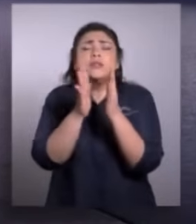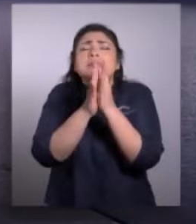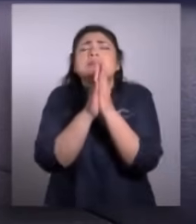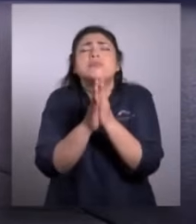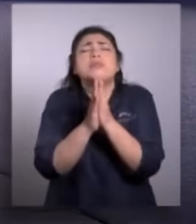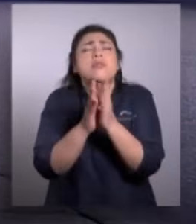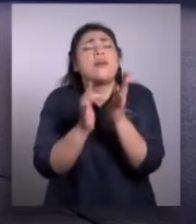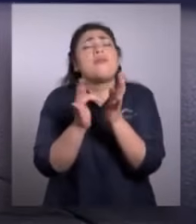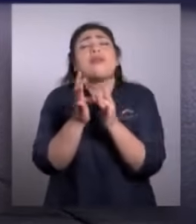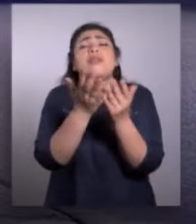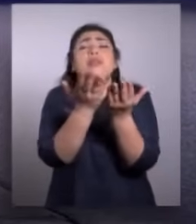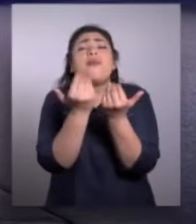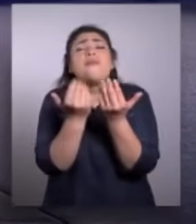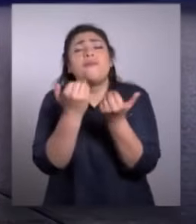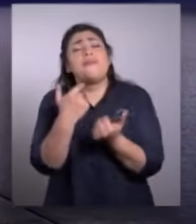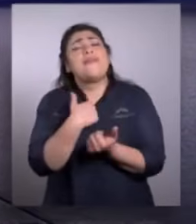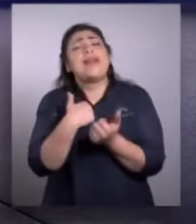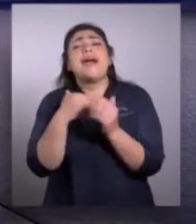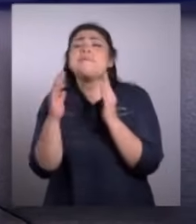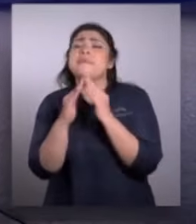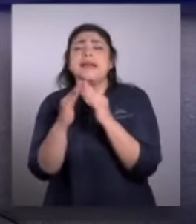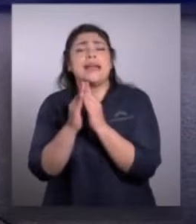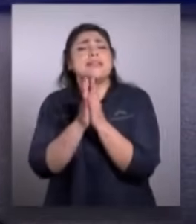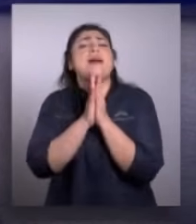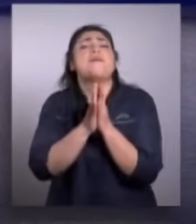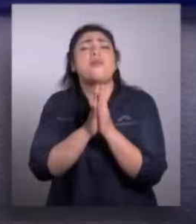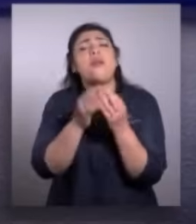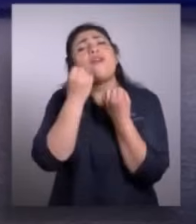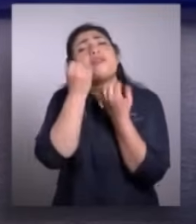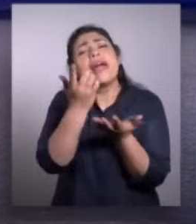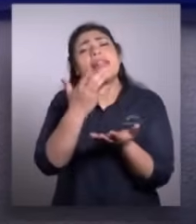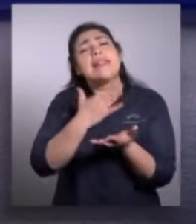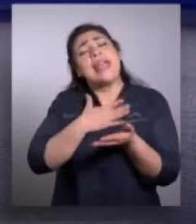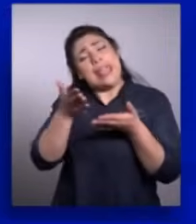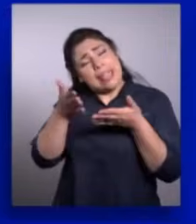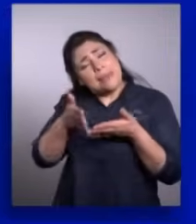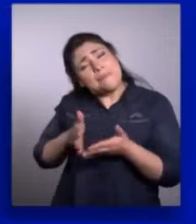que se estaba muriendo y mientras iba la multitud le oprimía